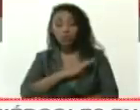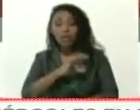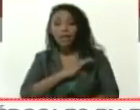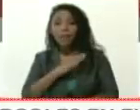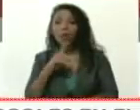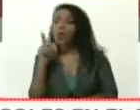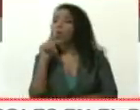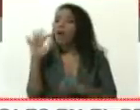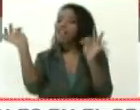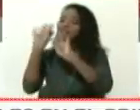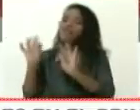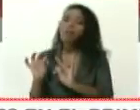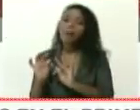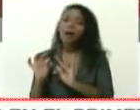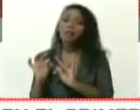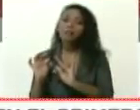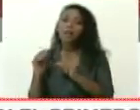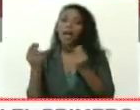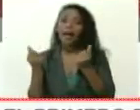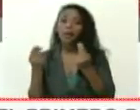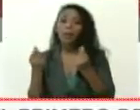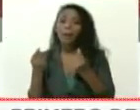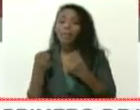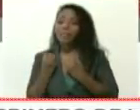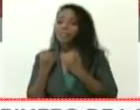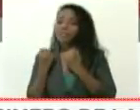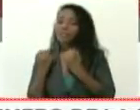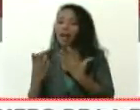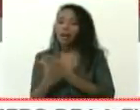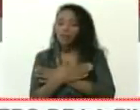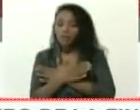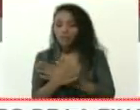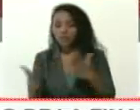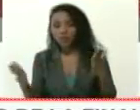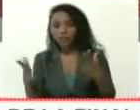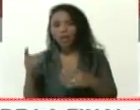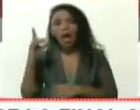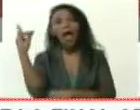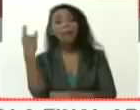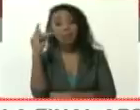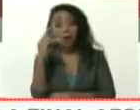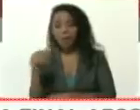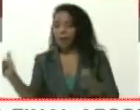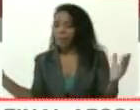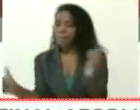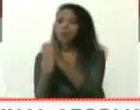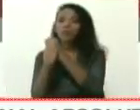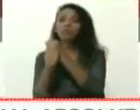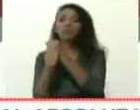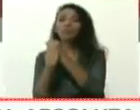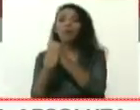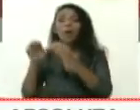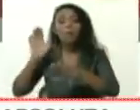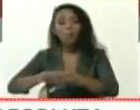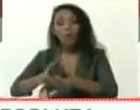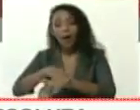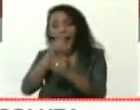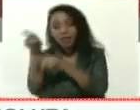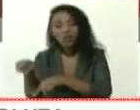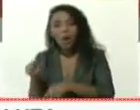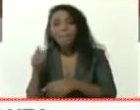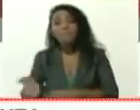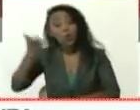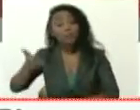fórmula económica para darle prosperidad a sus pueblos. Bueno, en Bolivia la encontraron. Por eso era tan importante